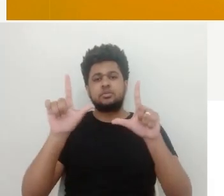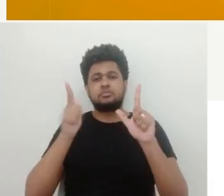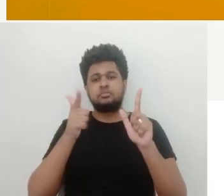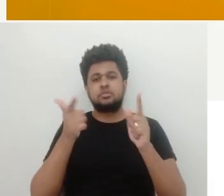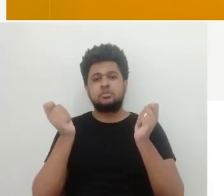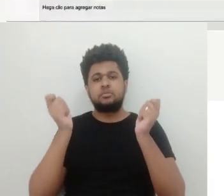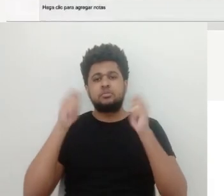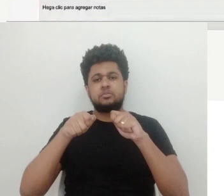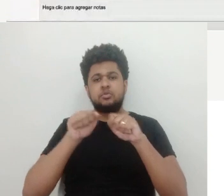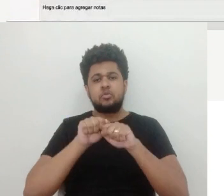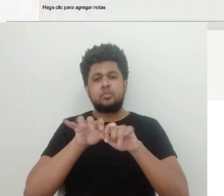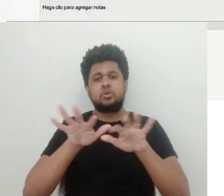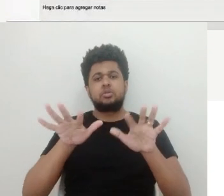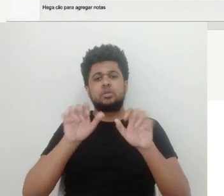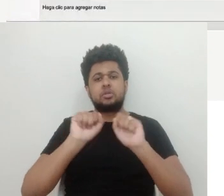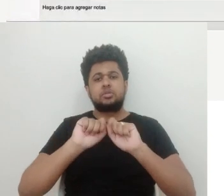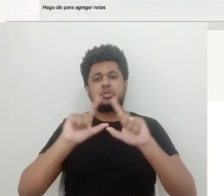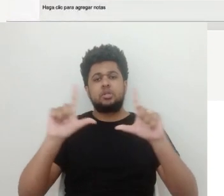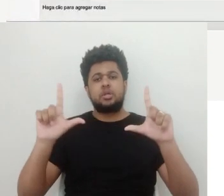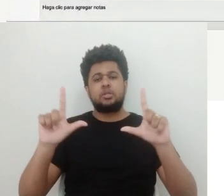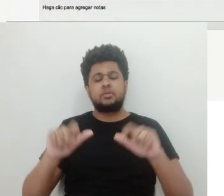tela? Alô?